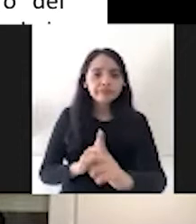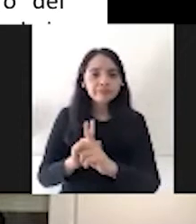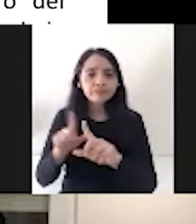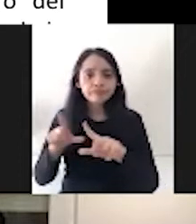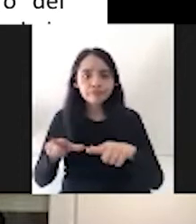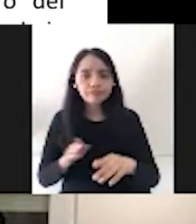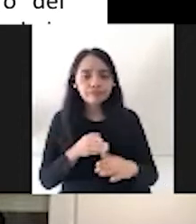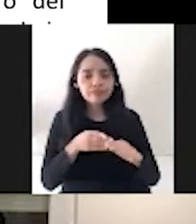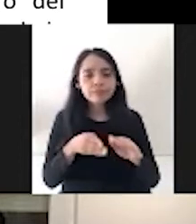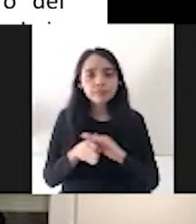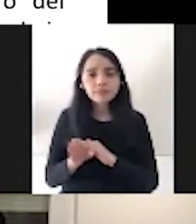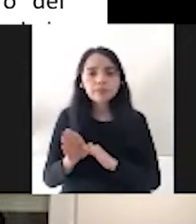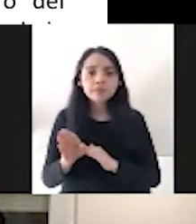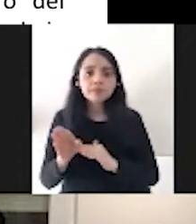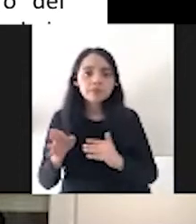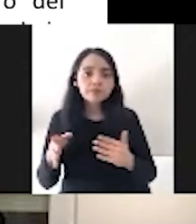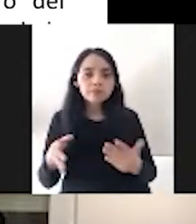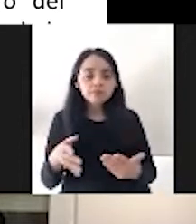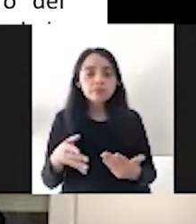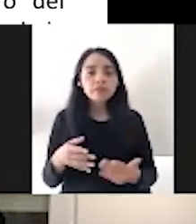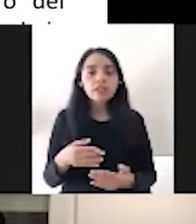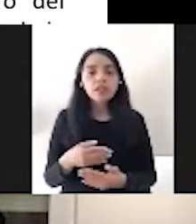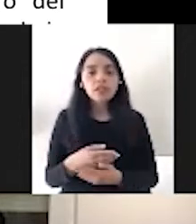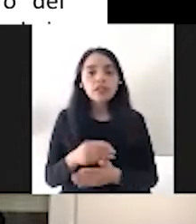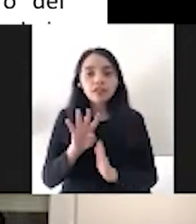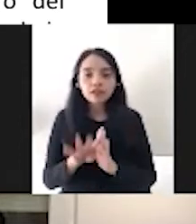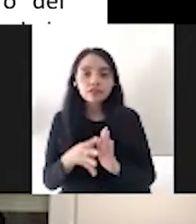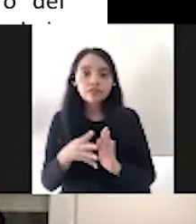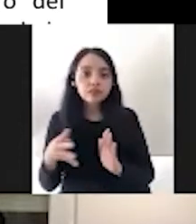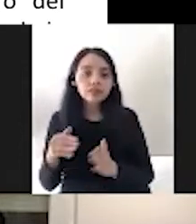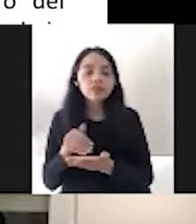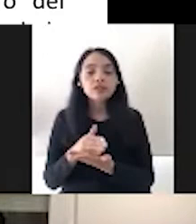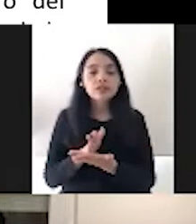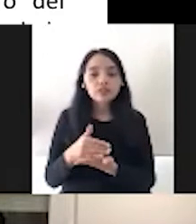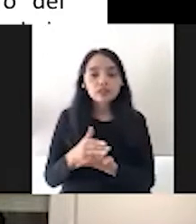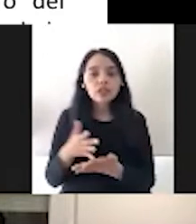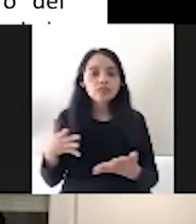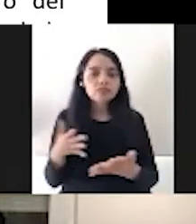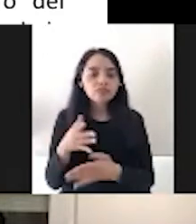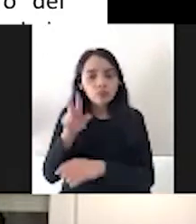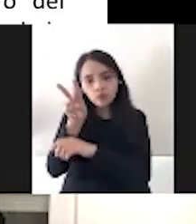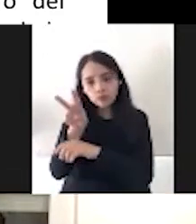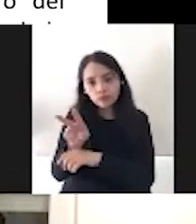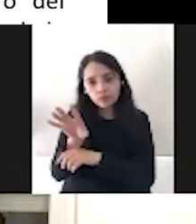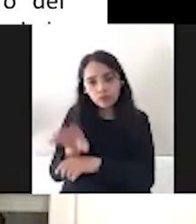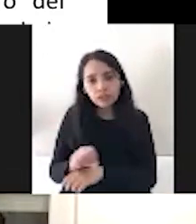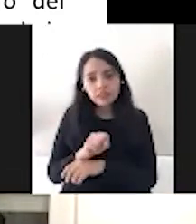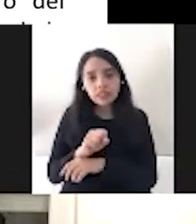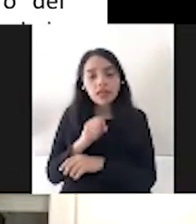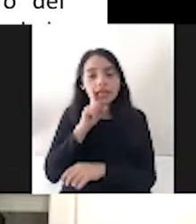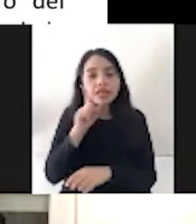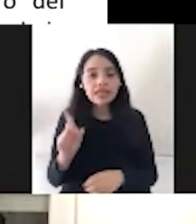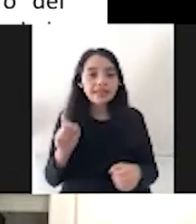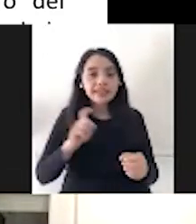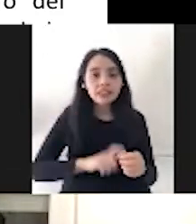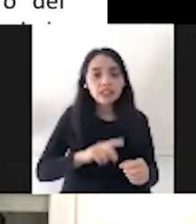especialista por niño, ¿no? Cómo se diagnostica, quiénes entran al programa, quiénes no